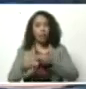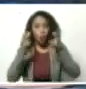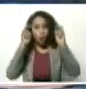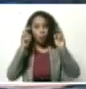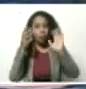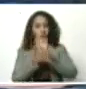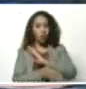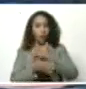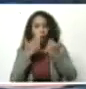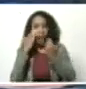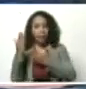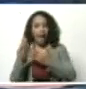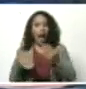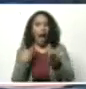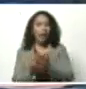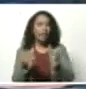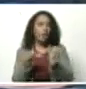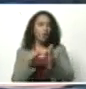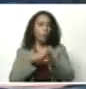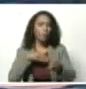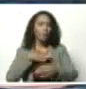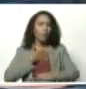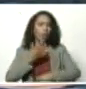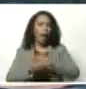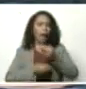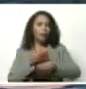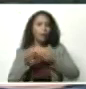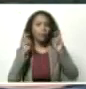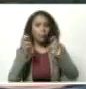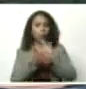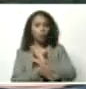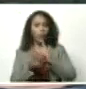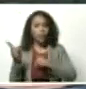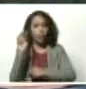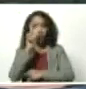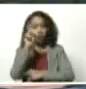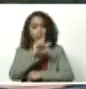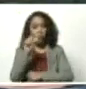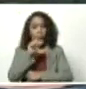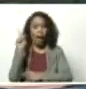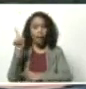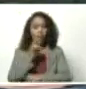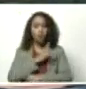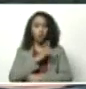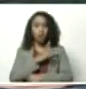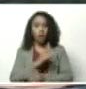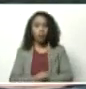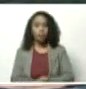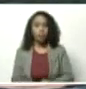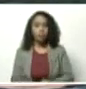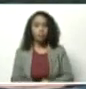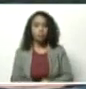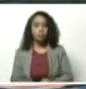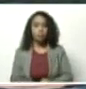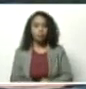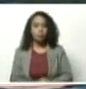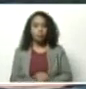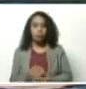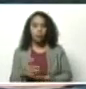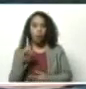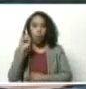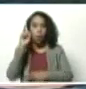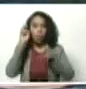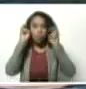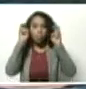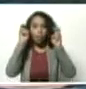asunto. ¿Hasta dónde puede llegar? Hace 2 semanas fue en Santiago de Chile que un